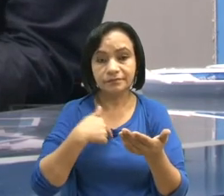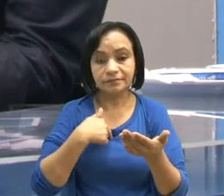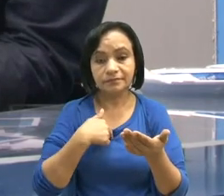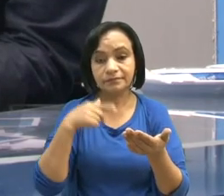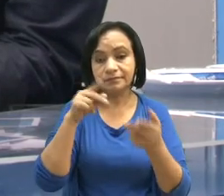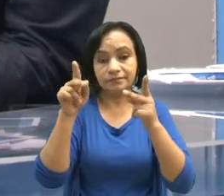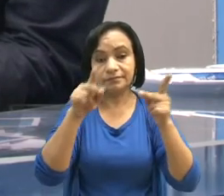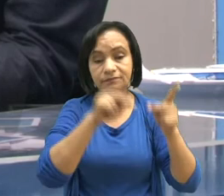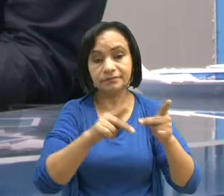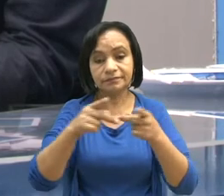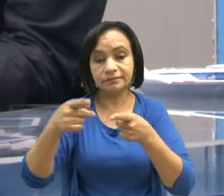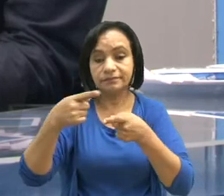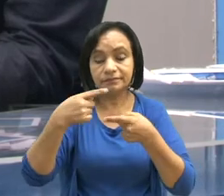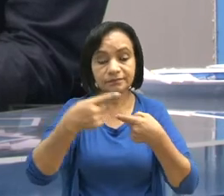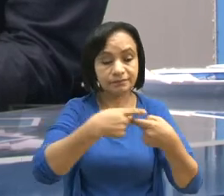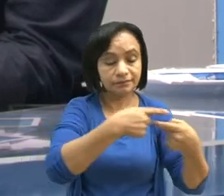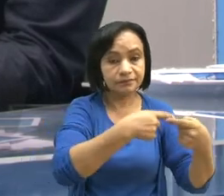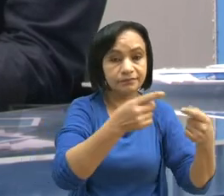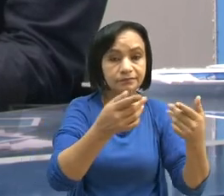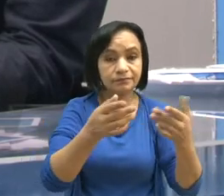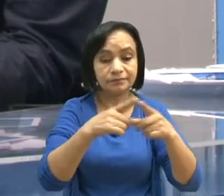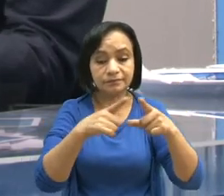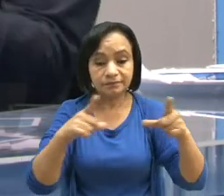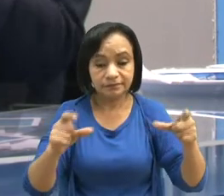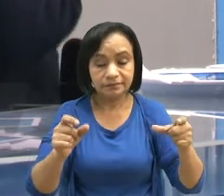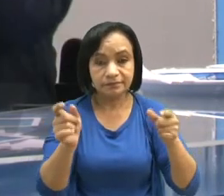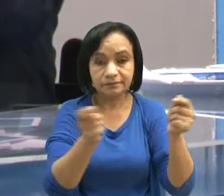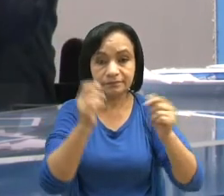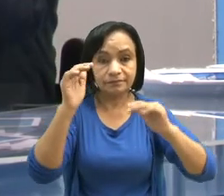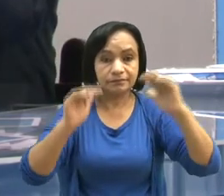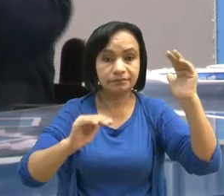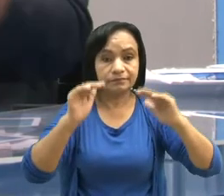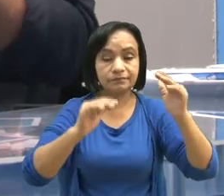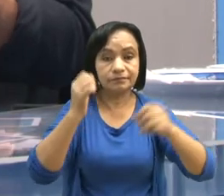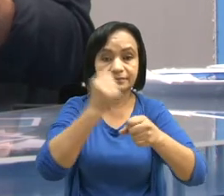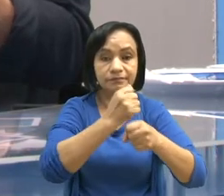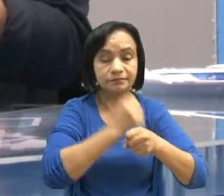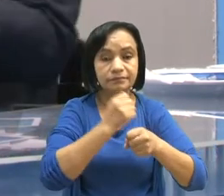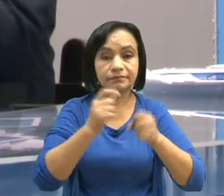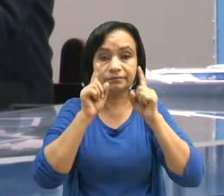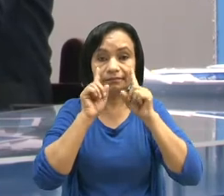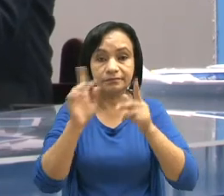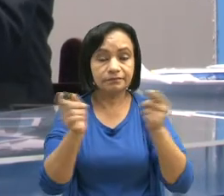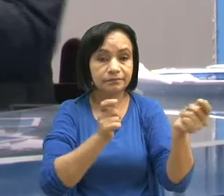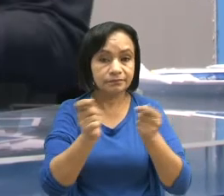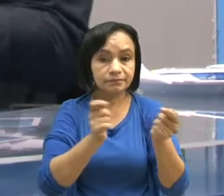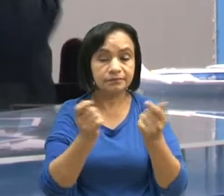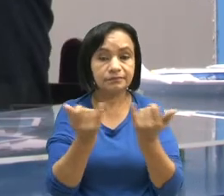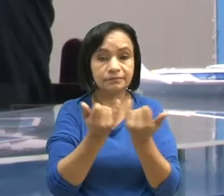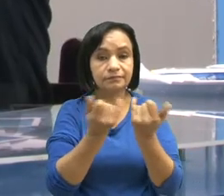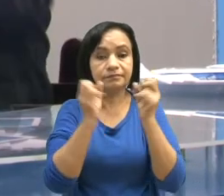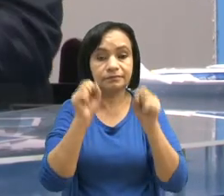que percibe su factura es un equilibrio de operación y mantenimiento, lo que buscamos, el equilibrio.